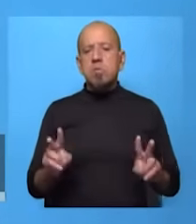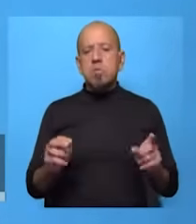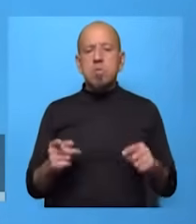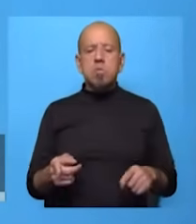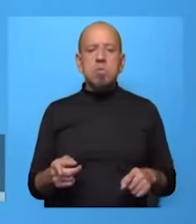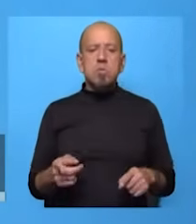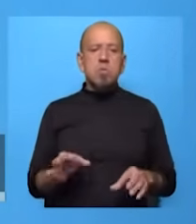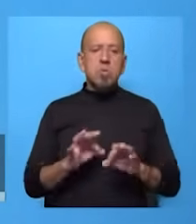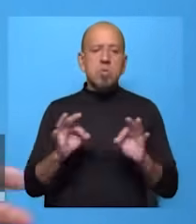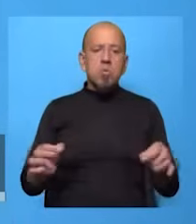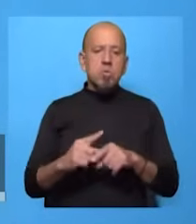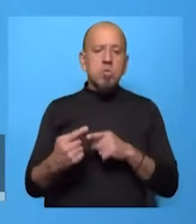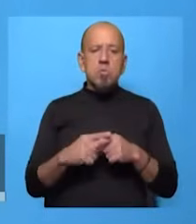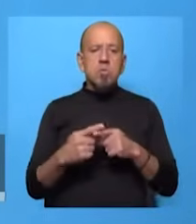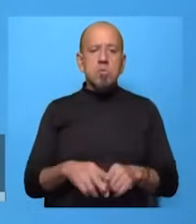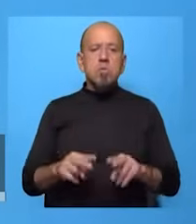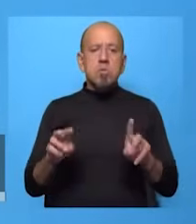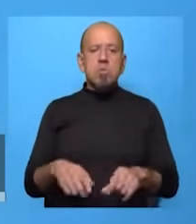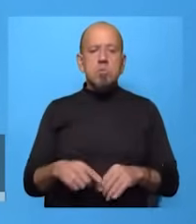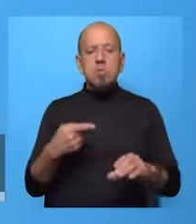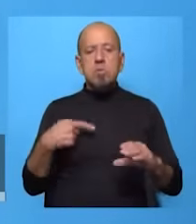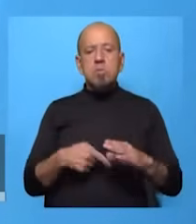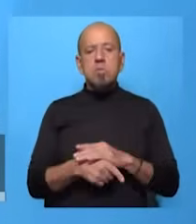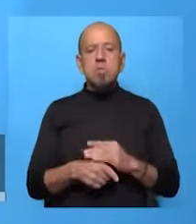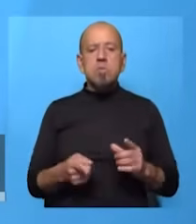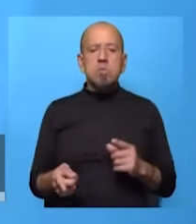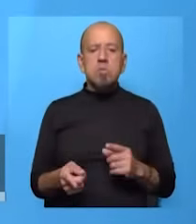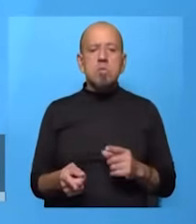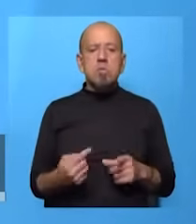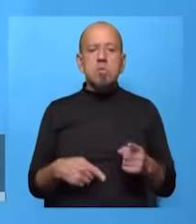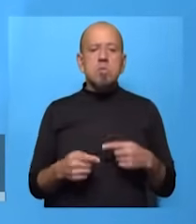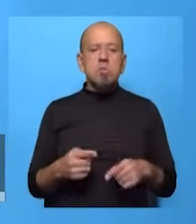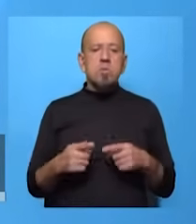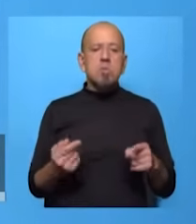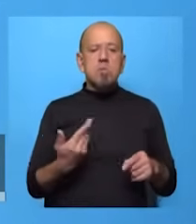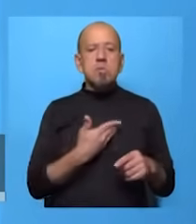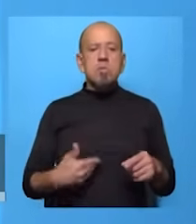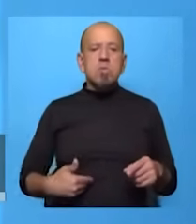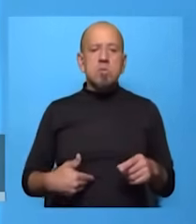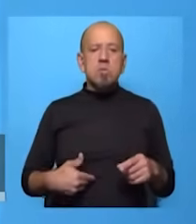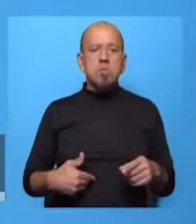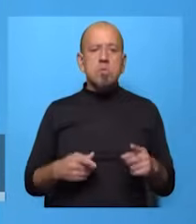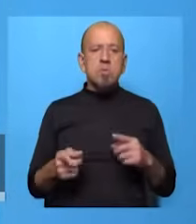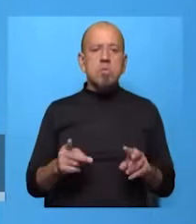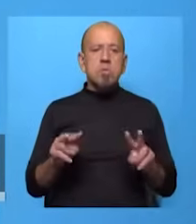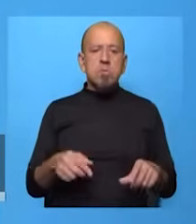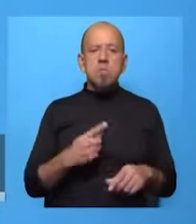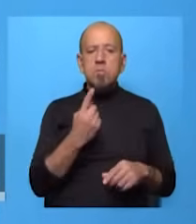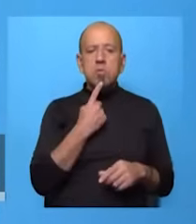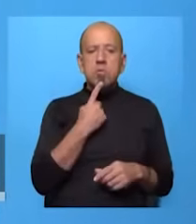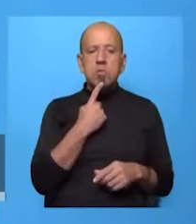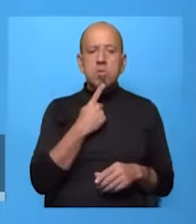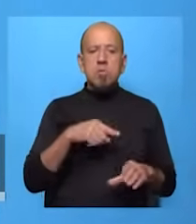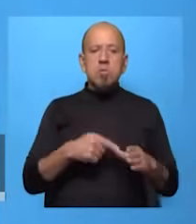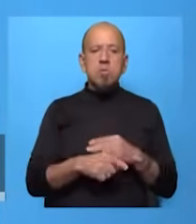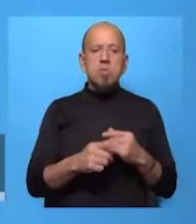secundarios o discutir los temas de fondo y y en todo caso diferenciarnos con el gobierno por las opciones de políticas que han tomado en los temas de fondo